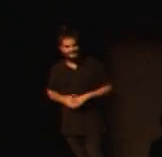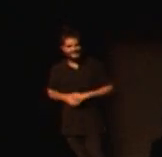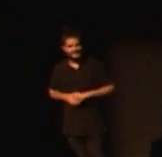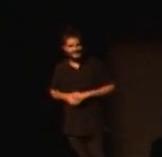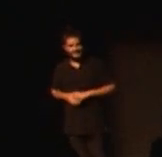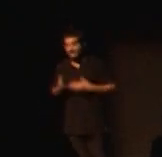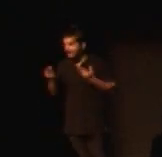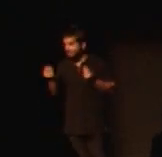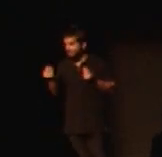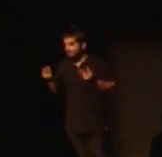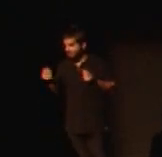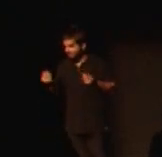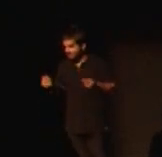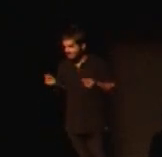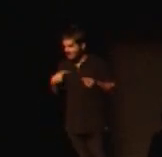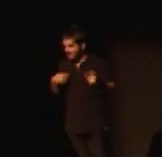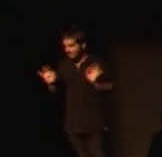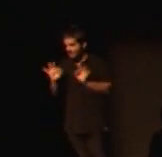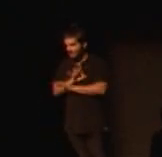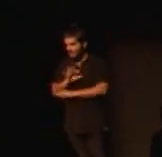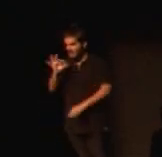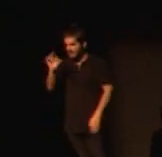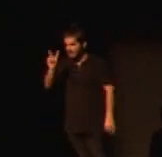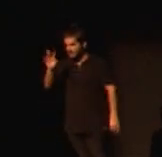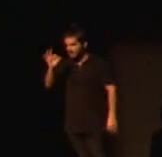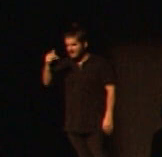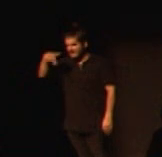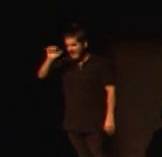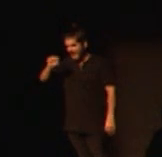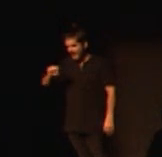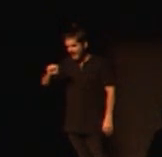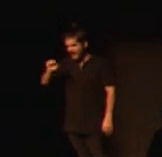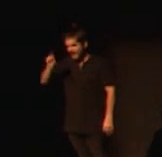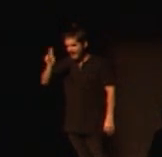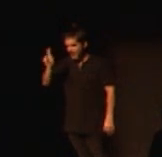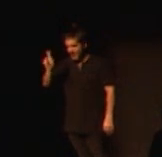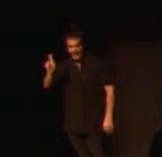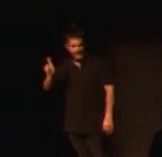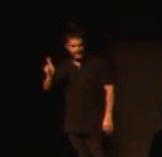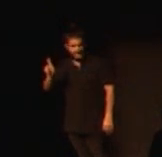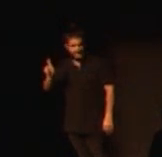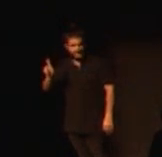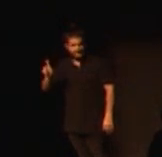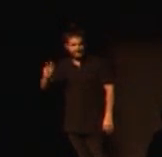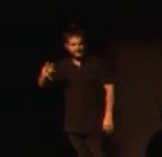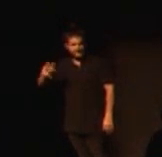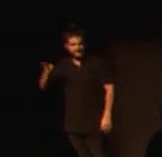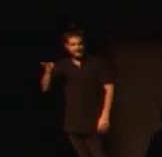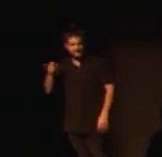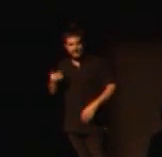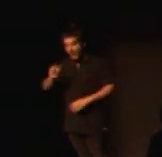me confunden con Susana Rodríguez, la triatleta paralímpica, la otra